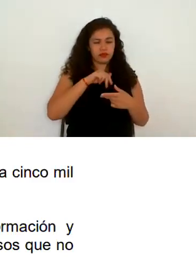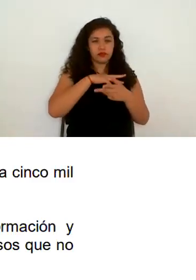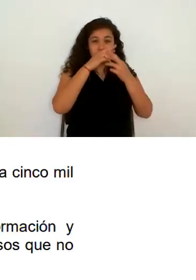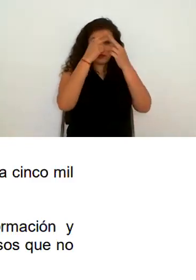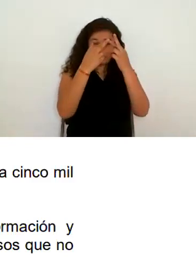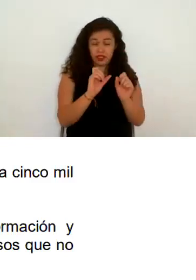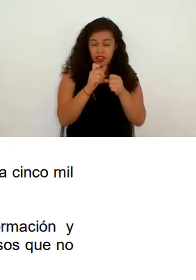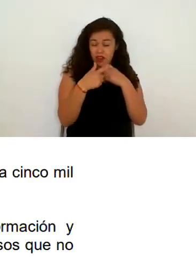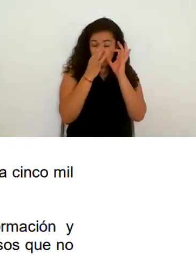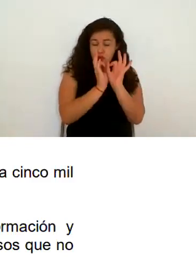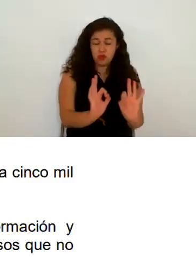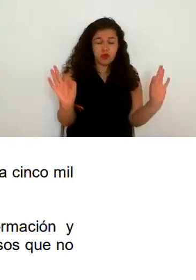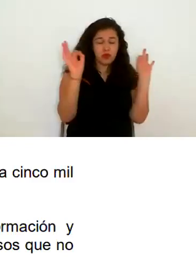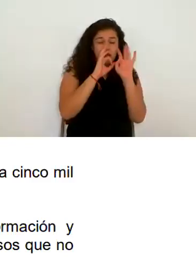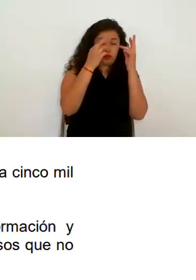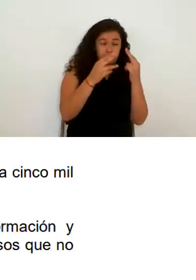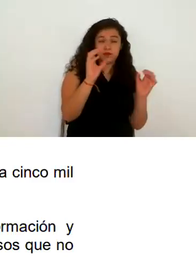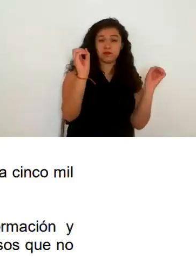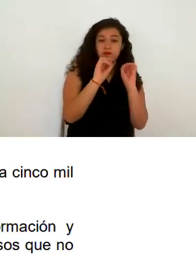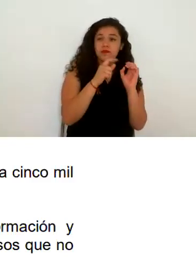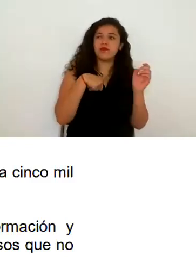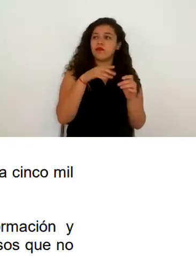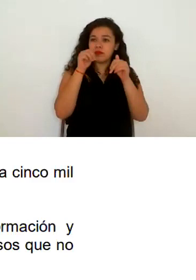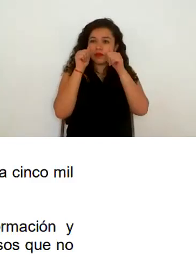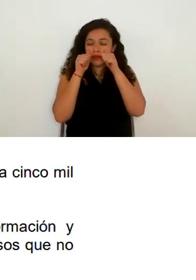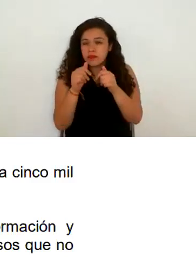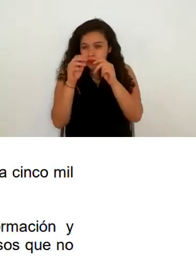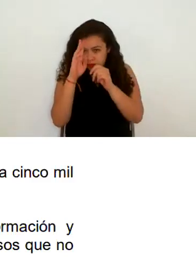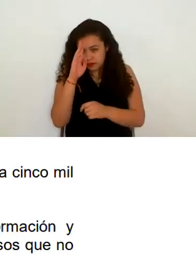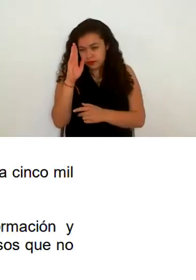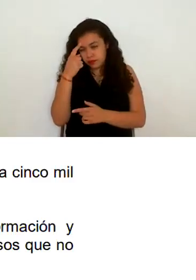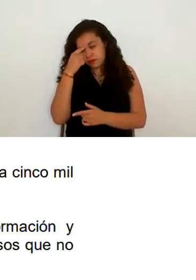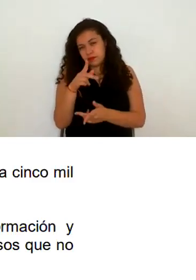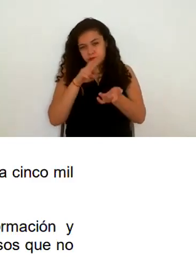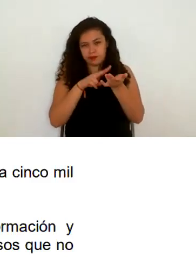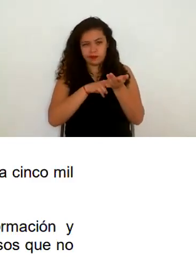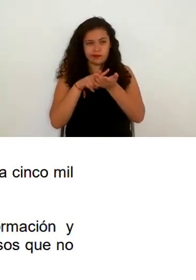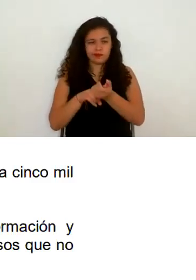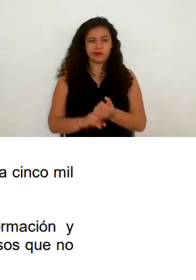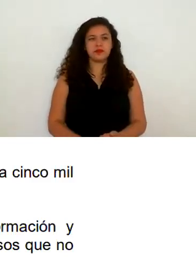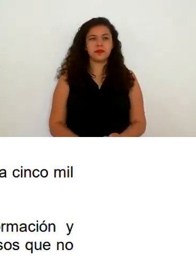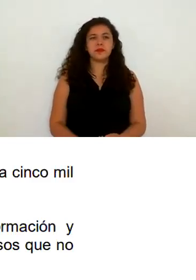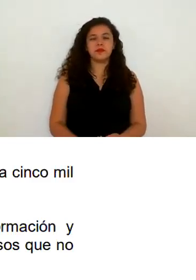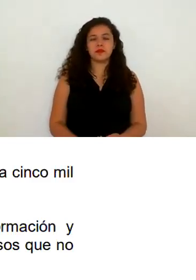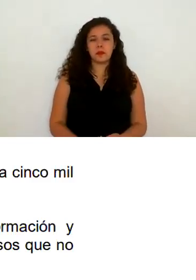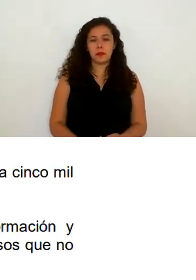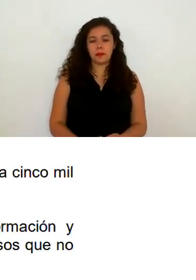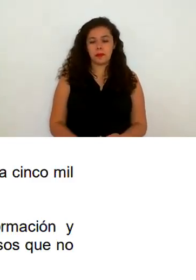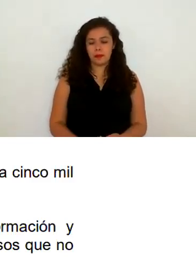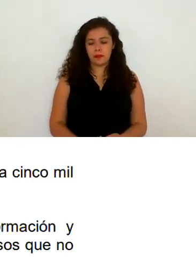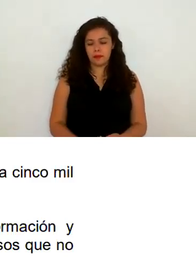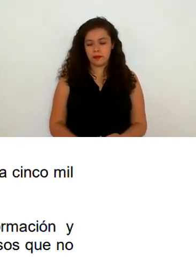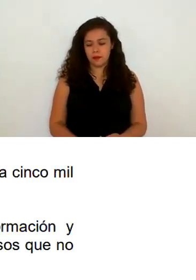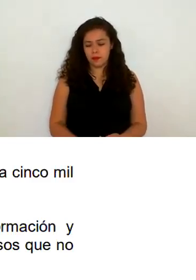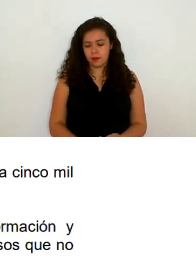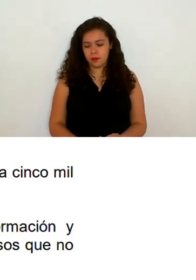destruyendo documentos sin un criterio de valoración, ¿sí? Por eso les hablaba también de